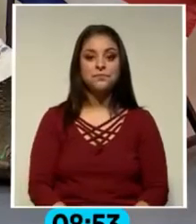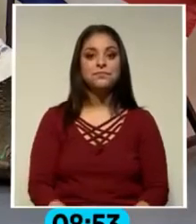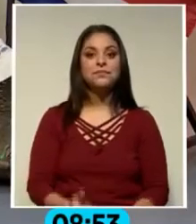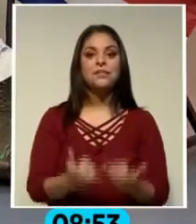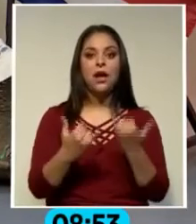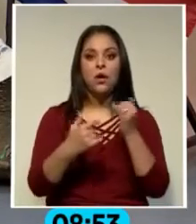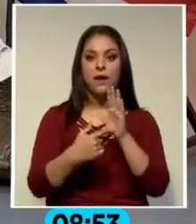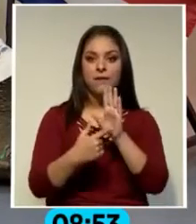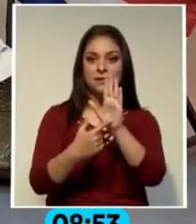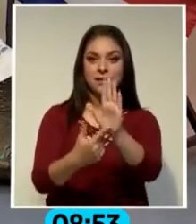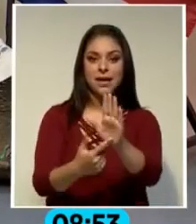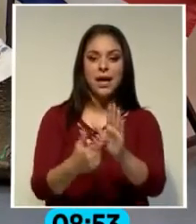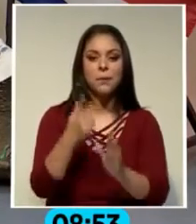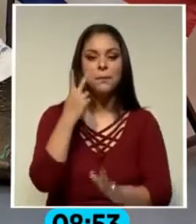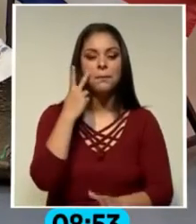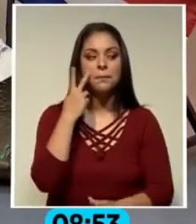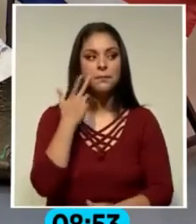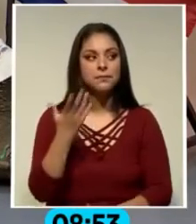está.